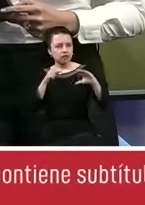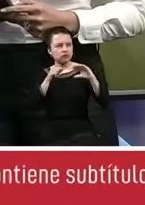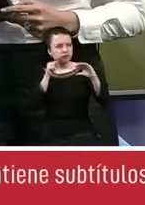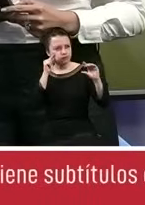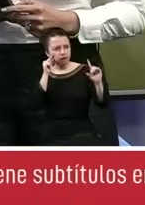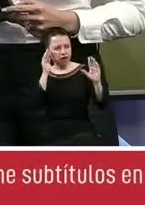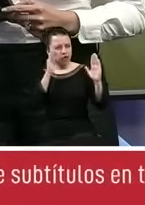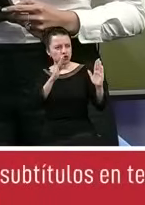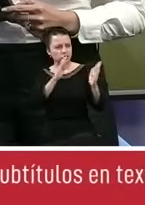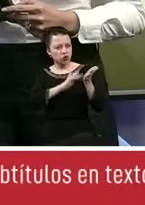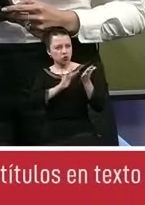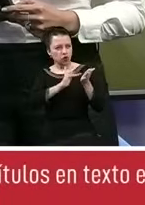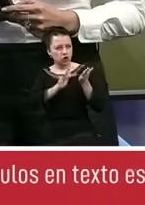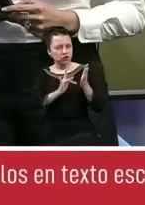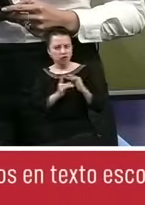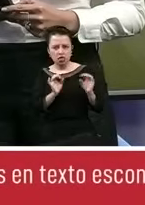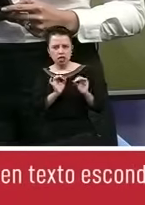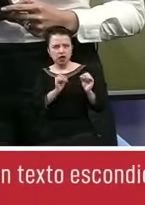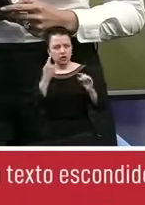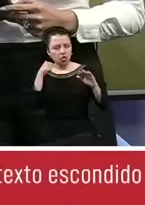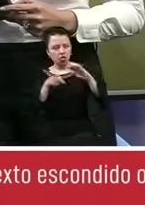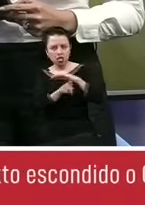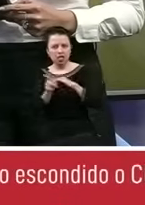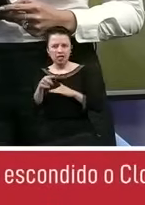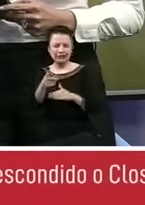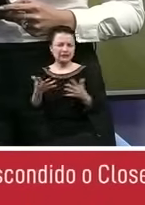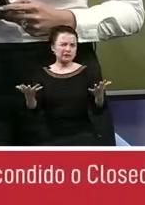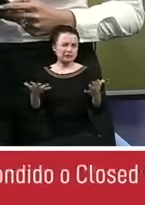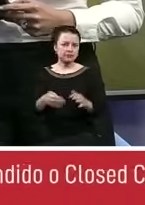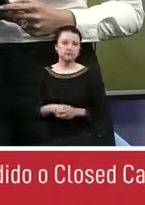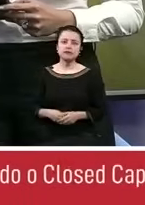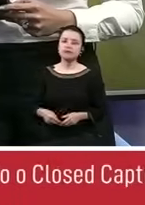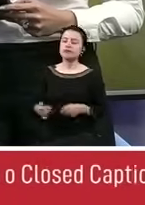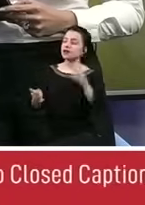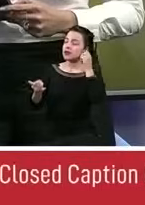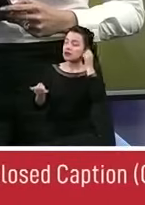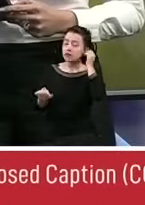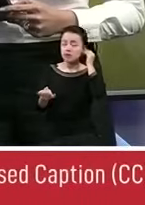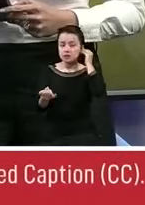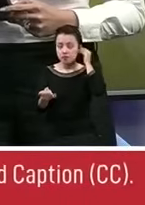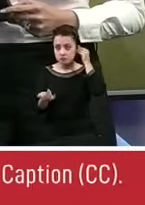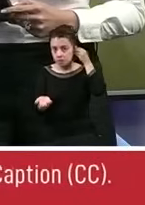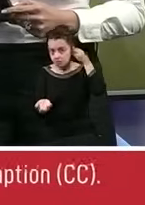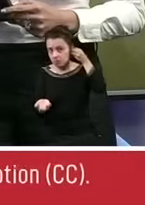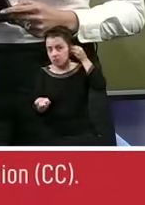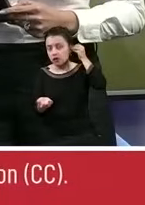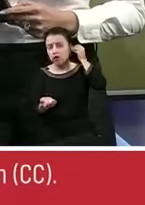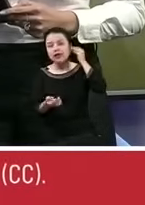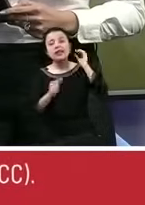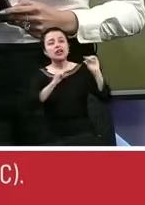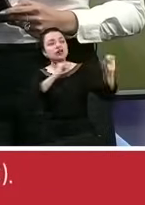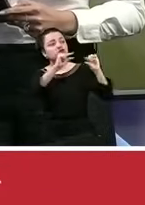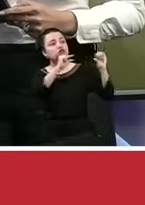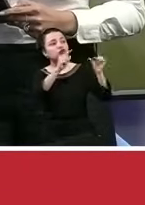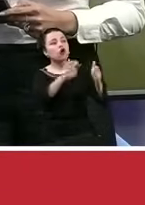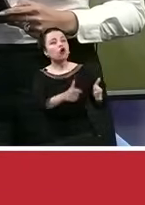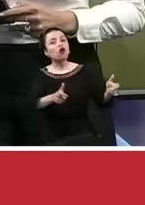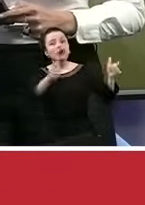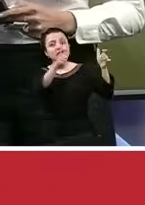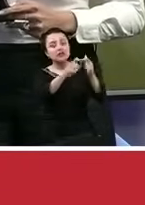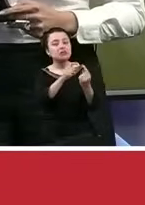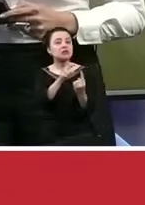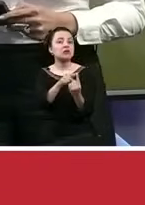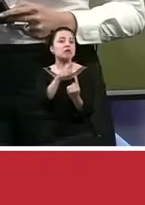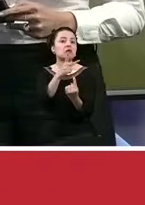emergencias. Óigame, ¿y qué pasó con los congresistas? Porque muchos de ellos, dentro de las que está Karen